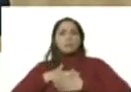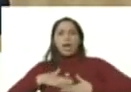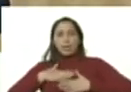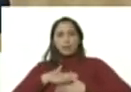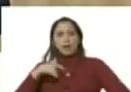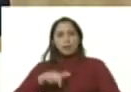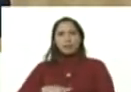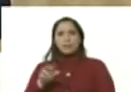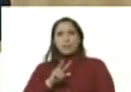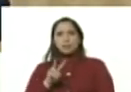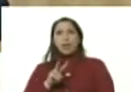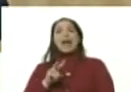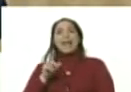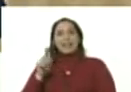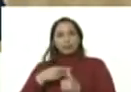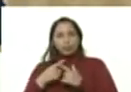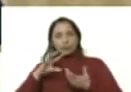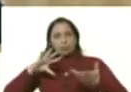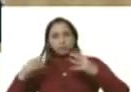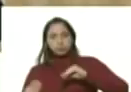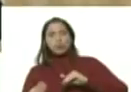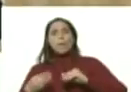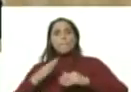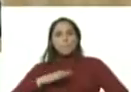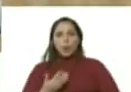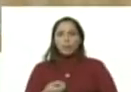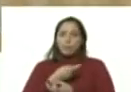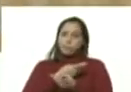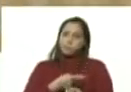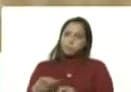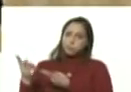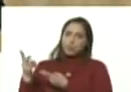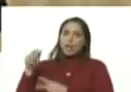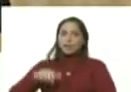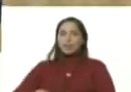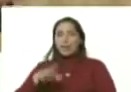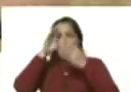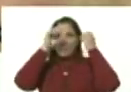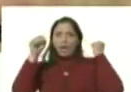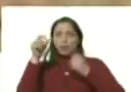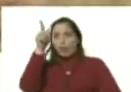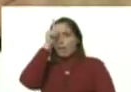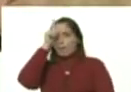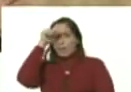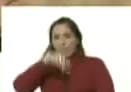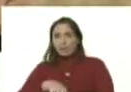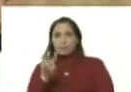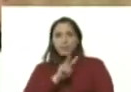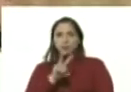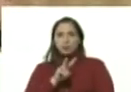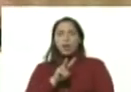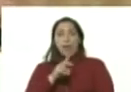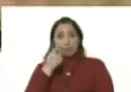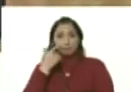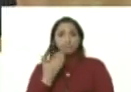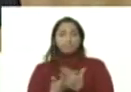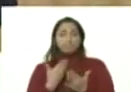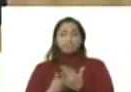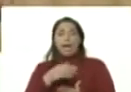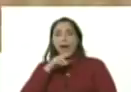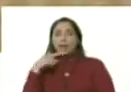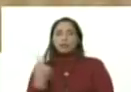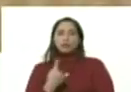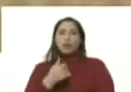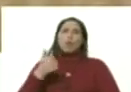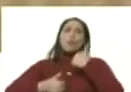y le da de nuevo acceso y retorno, posibilidad de retorno, al embajador alemán. Los hechos hablan por sí solos. ¿Cuál